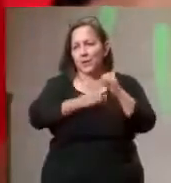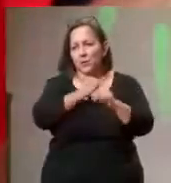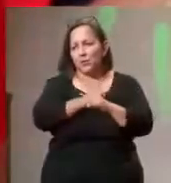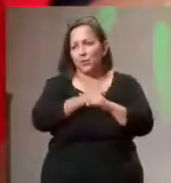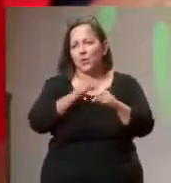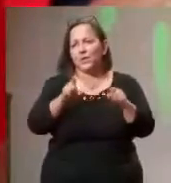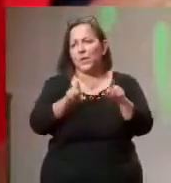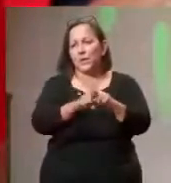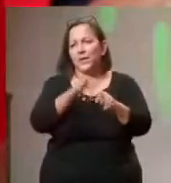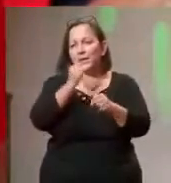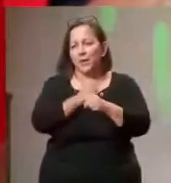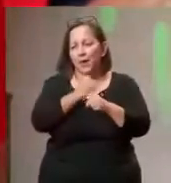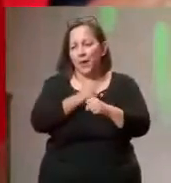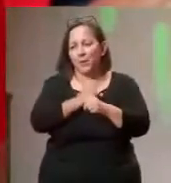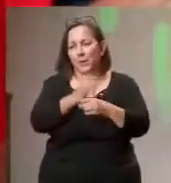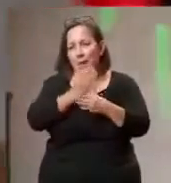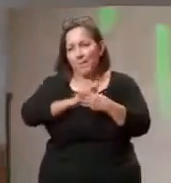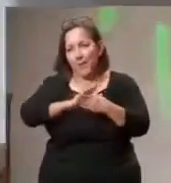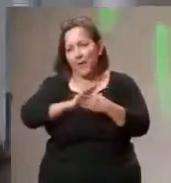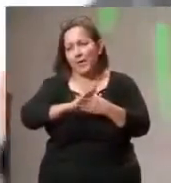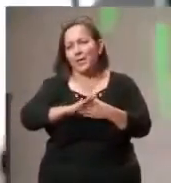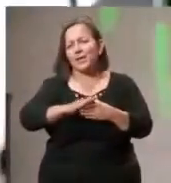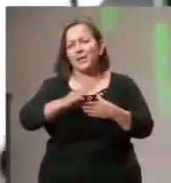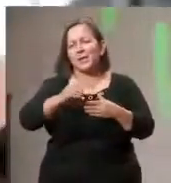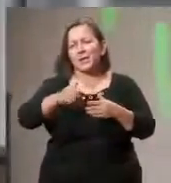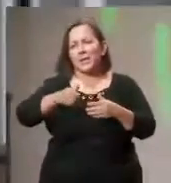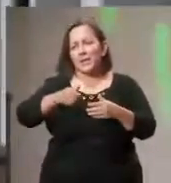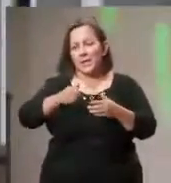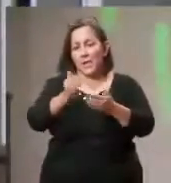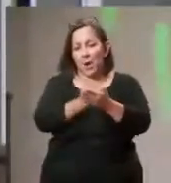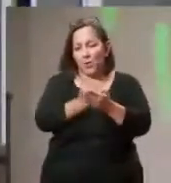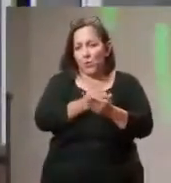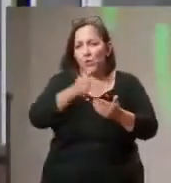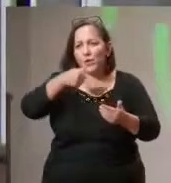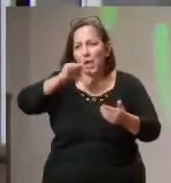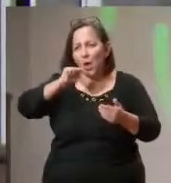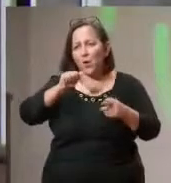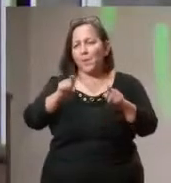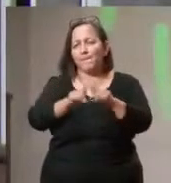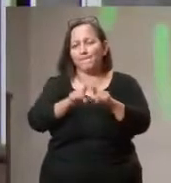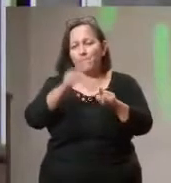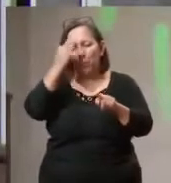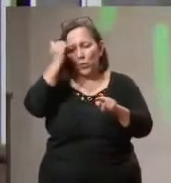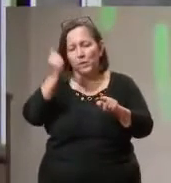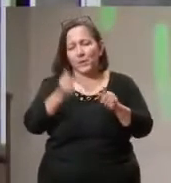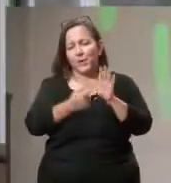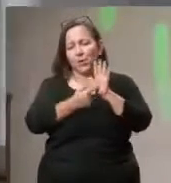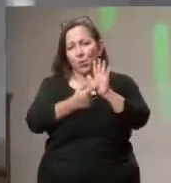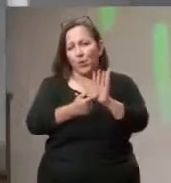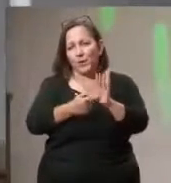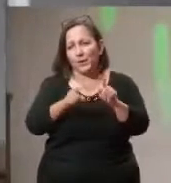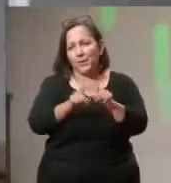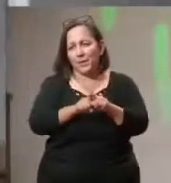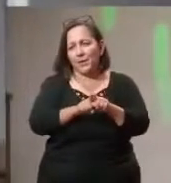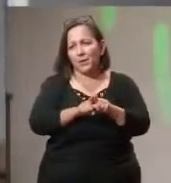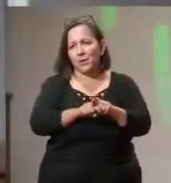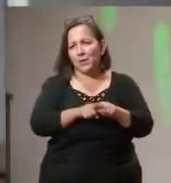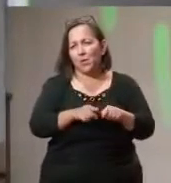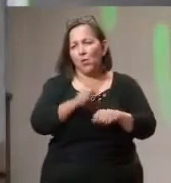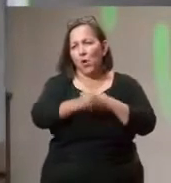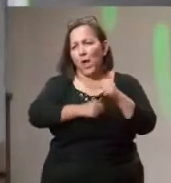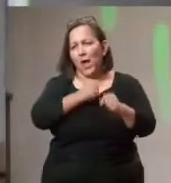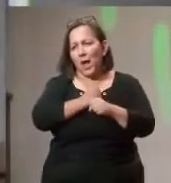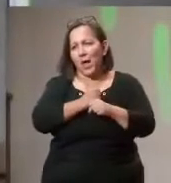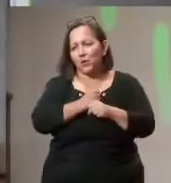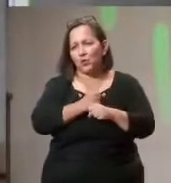que trabajamos en la parte del recurso hídrico. ¿Por qué? Porque nos vienen a manifestar y evidenciar, ¿verdad?, lo que por